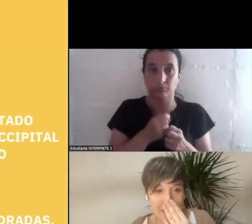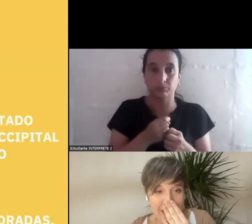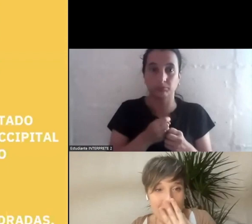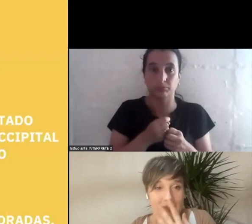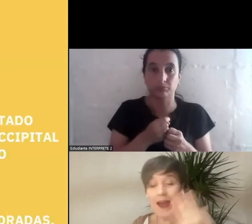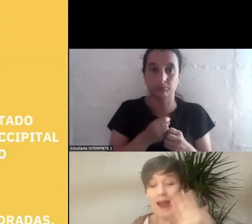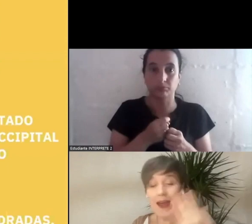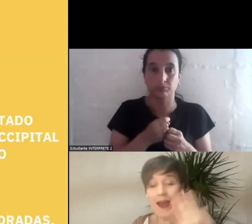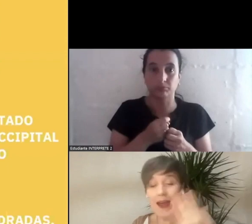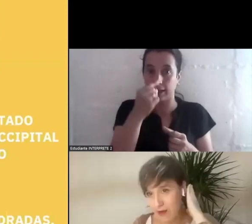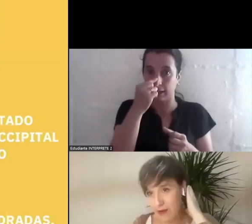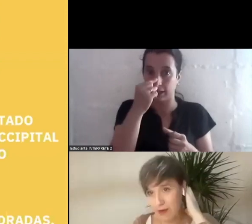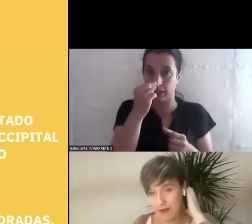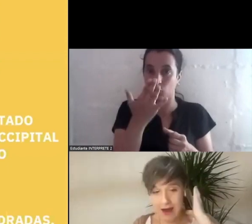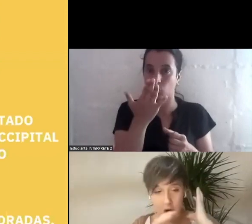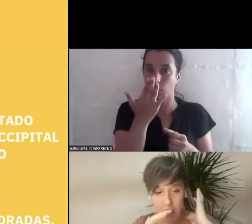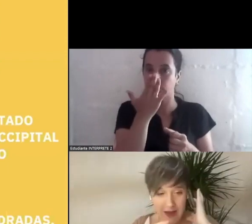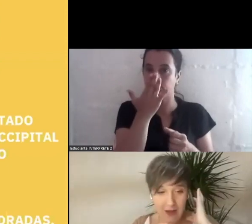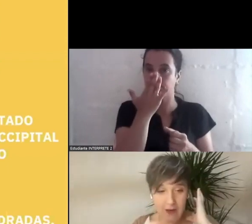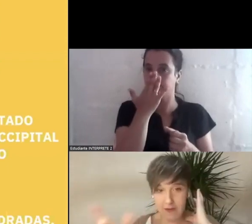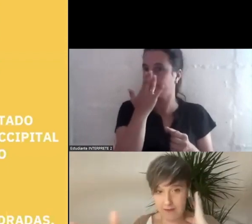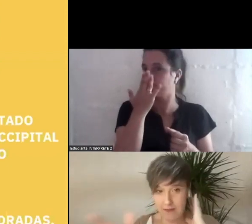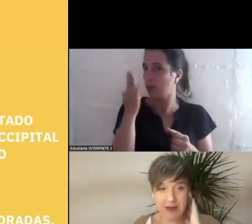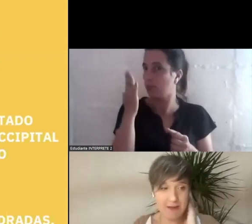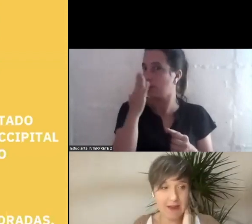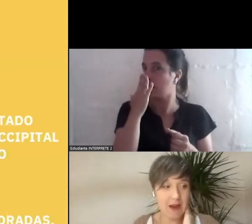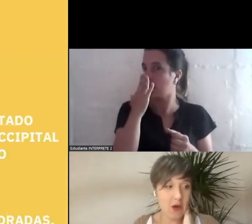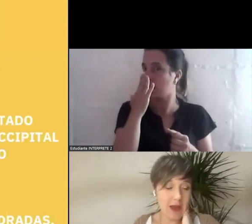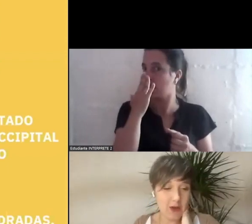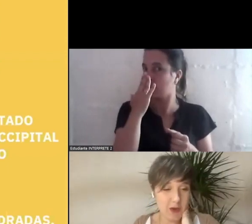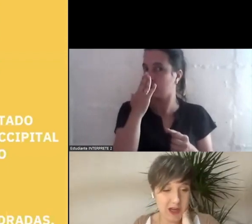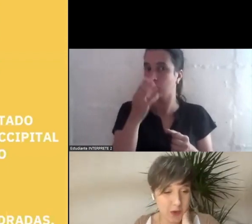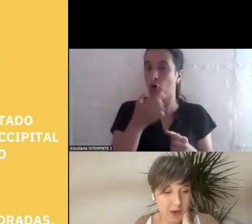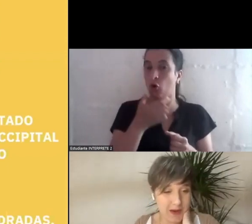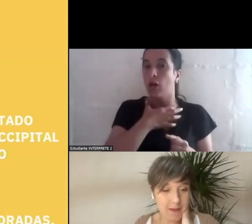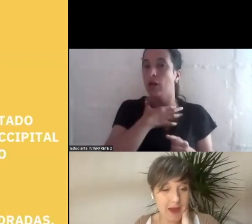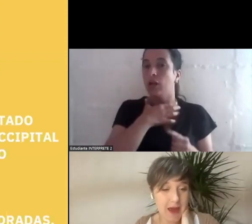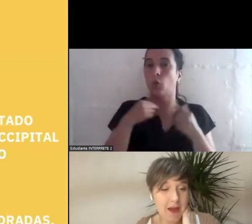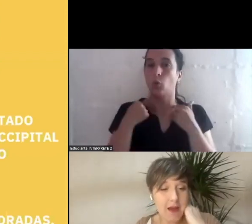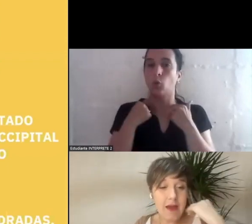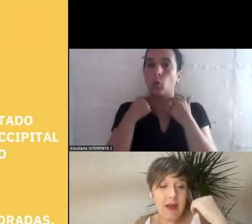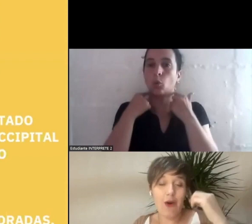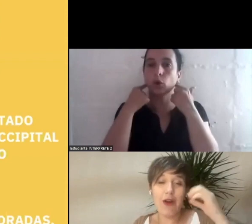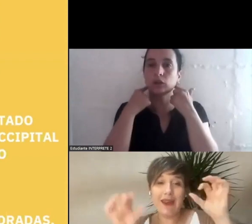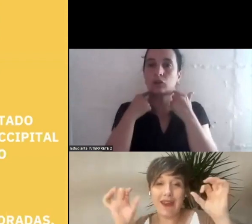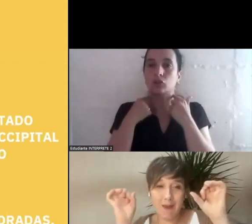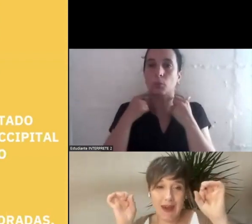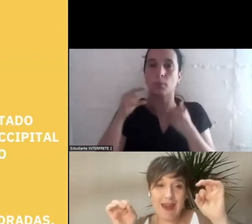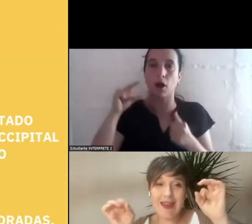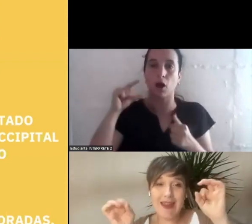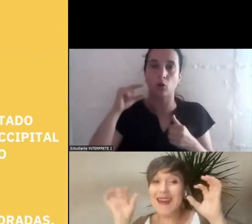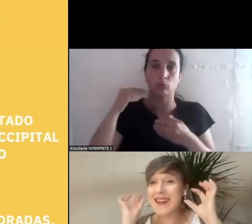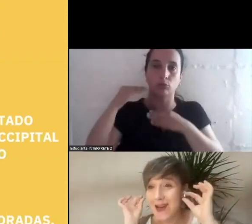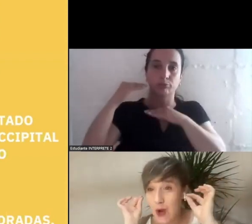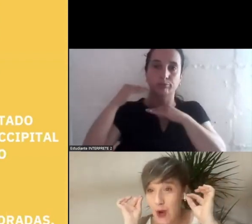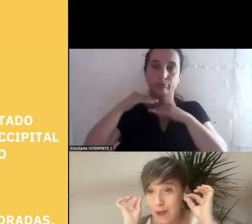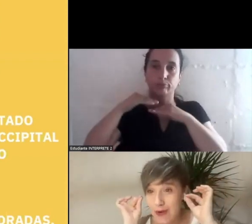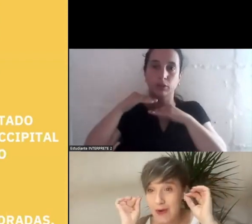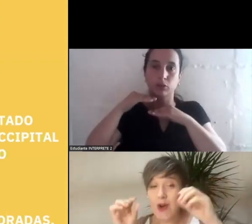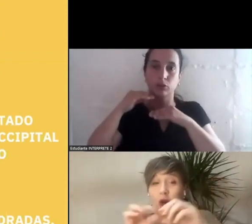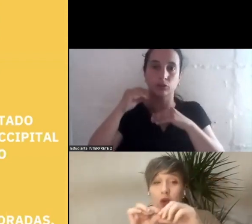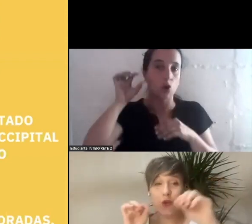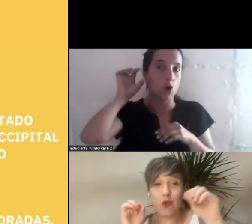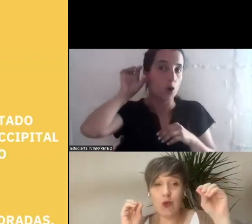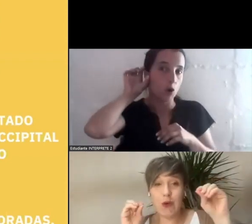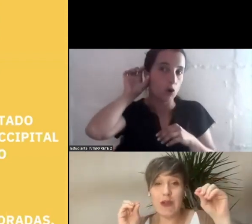más aplanada, el cuello acortado, precisamente lo veíamos por esas pruebas también, orejitas pequeñas, sin